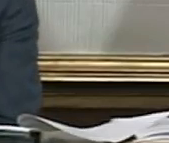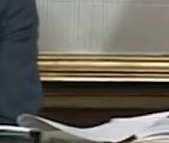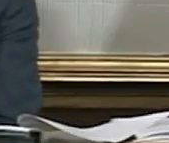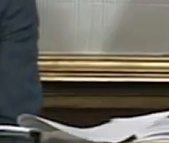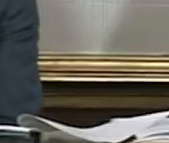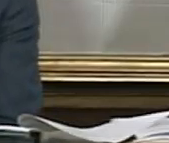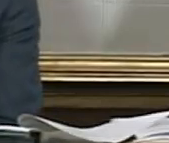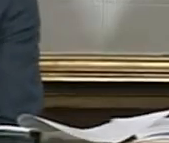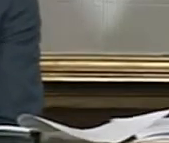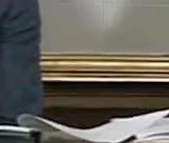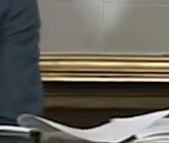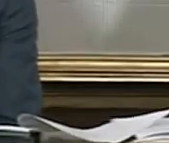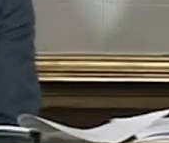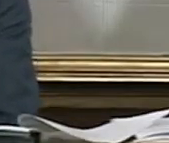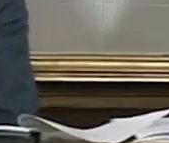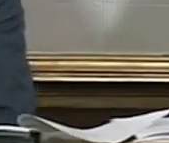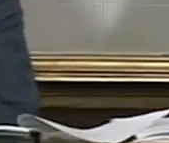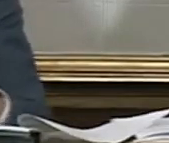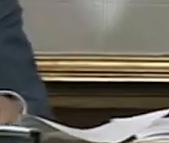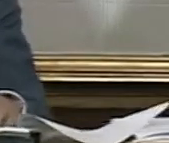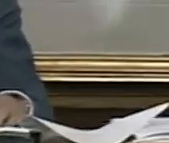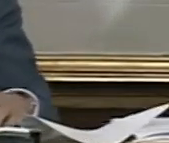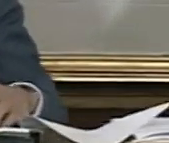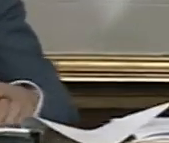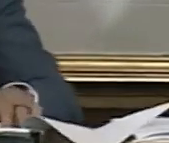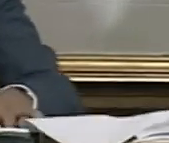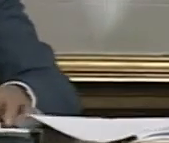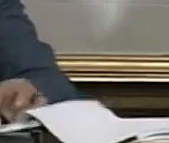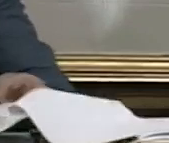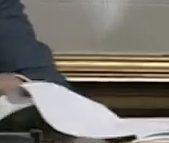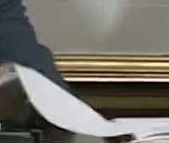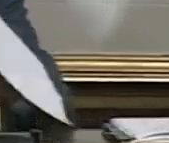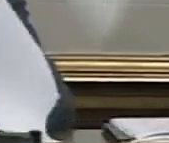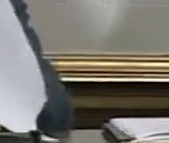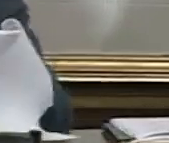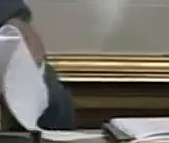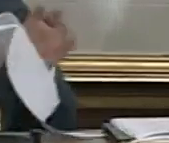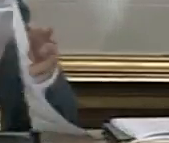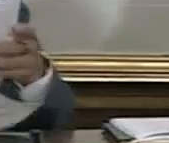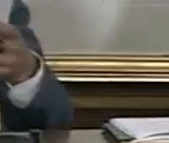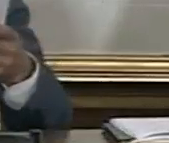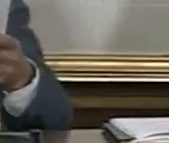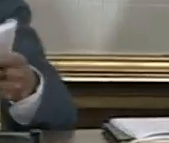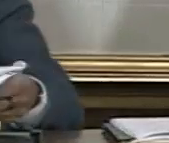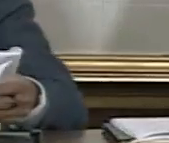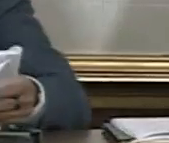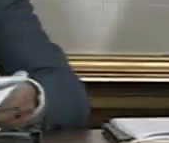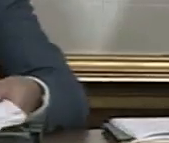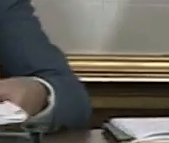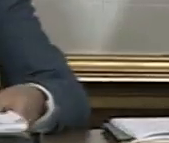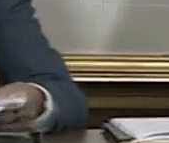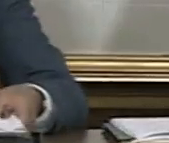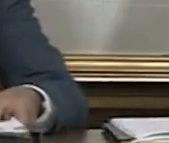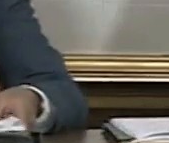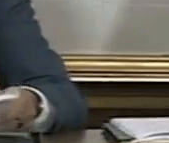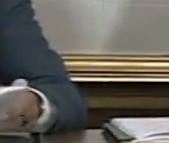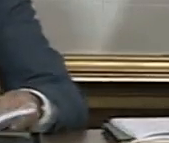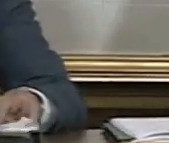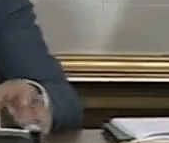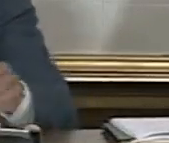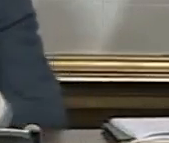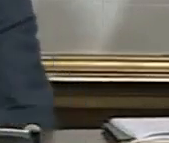continúe siendo el buen augurio de las relaciones de paz y de hermandad que sostenemos en este momento nuestros pueblos y nuestros gobiernos, el de